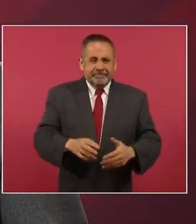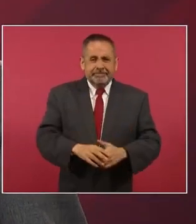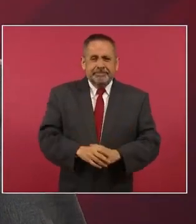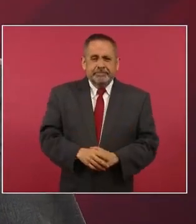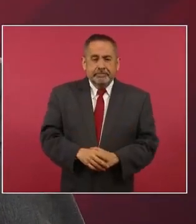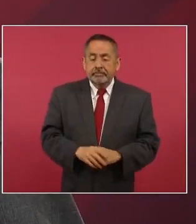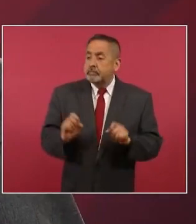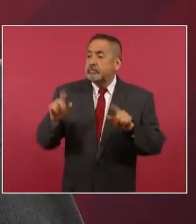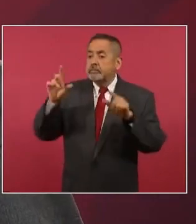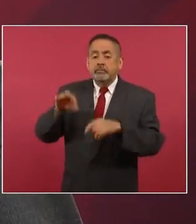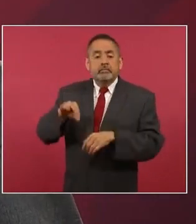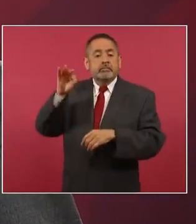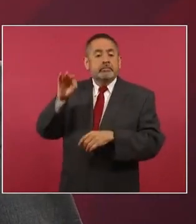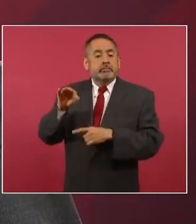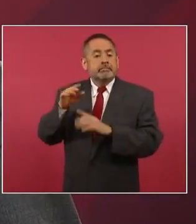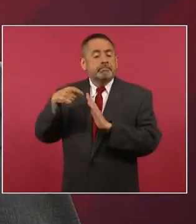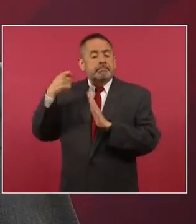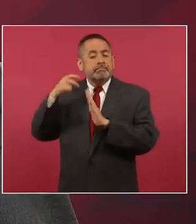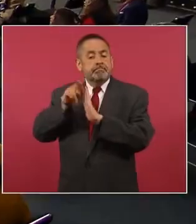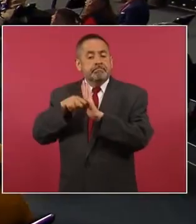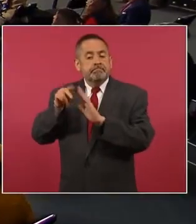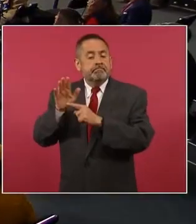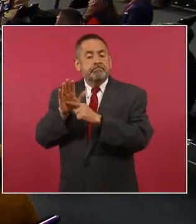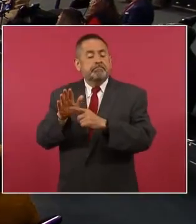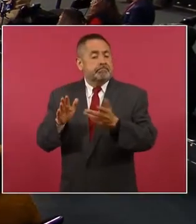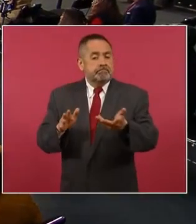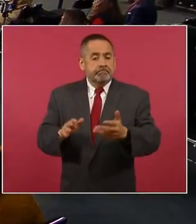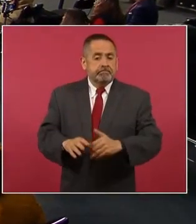No tienen ese que